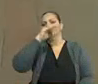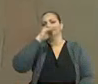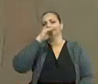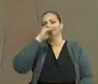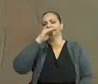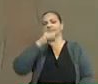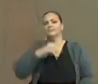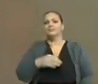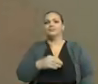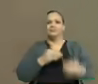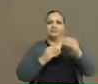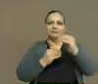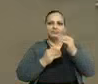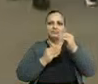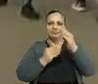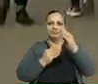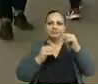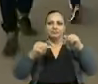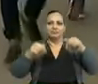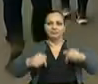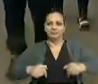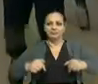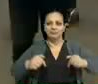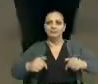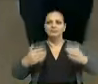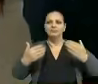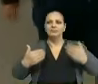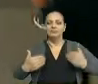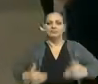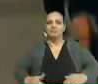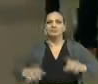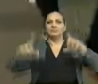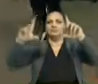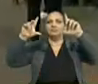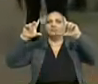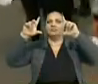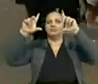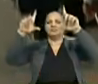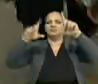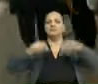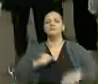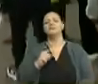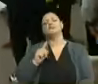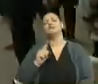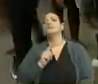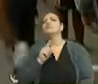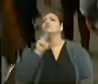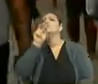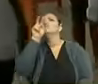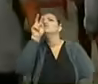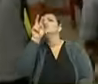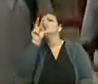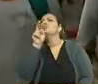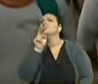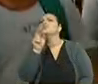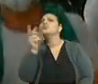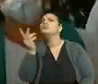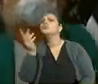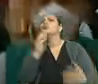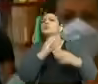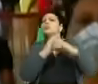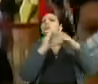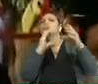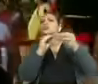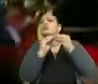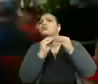a señalizar esta área a fin de que la ciudadanía conozca cuáles rutas están circulando por